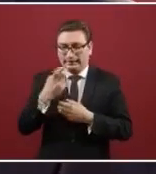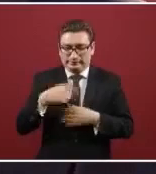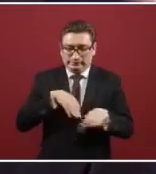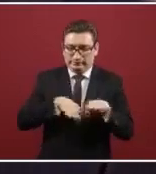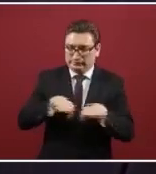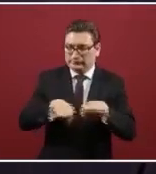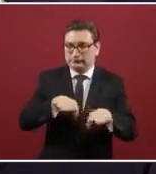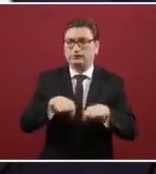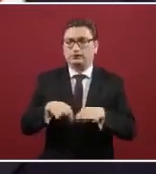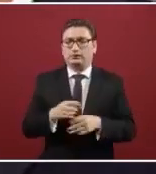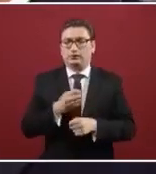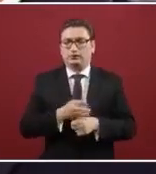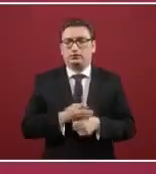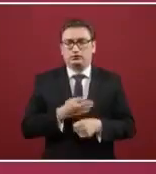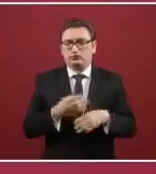tengo